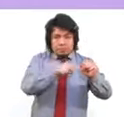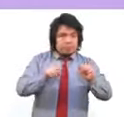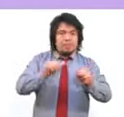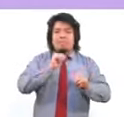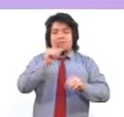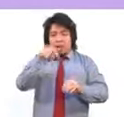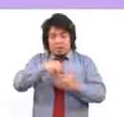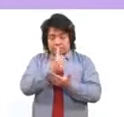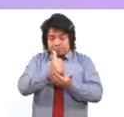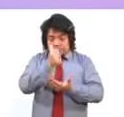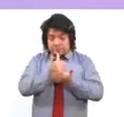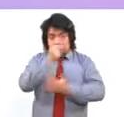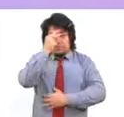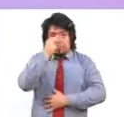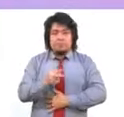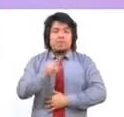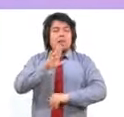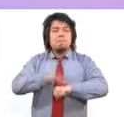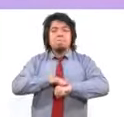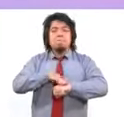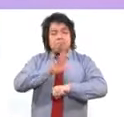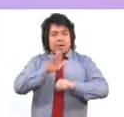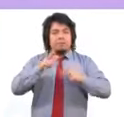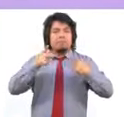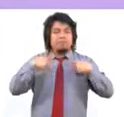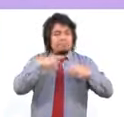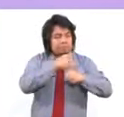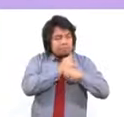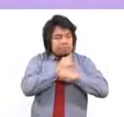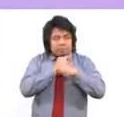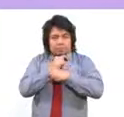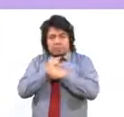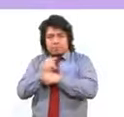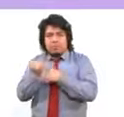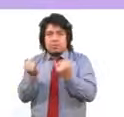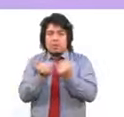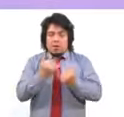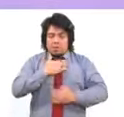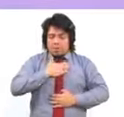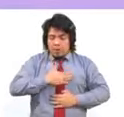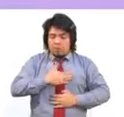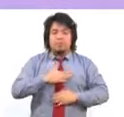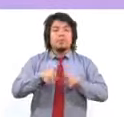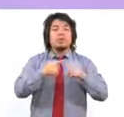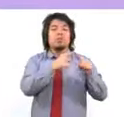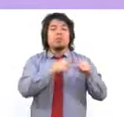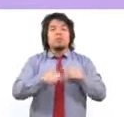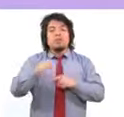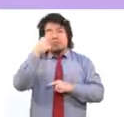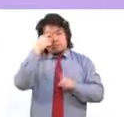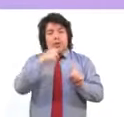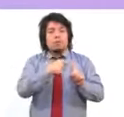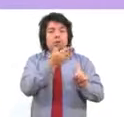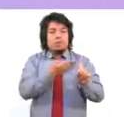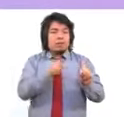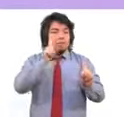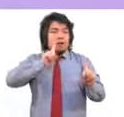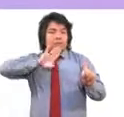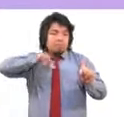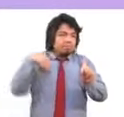México es el lugar donde más se investiga y se judicializan delitos violentos en contra de las